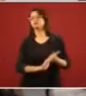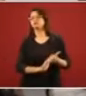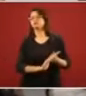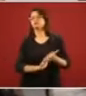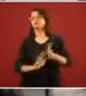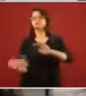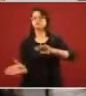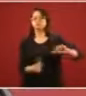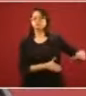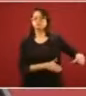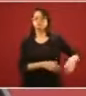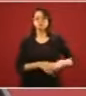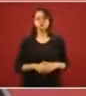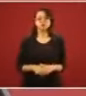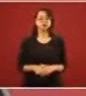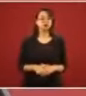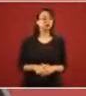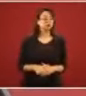No,